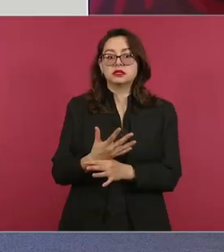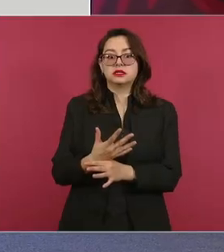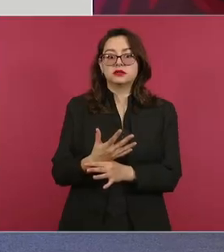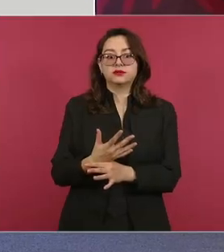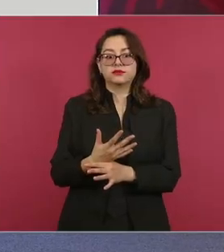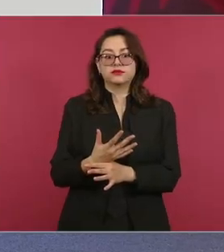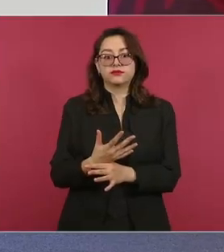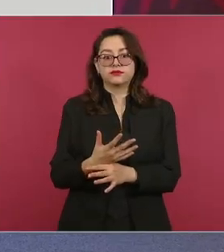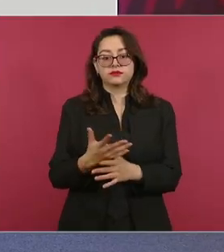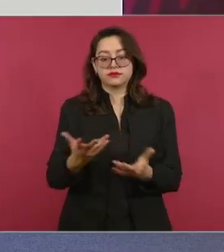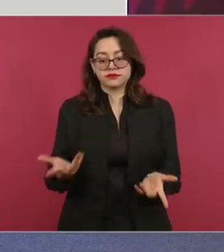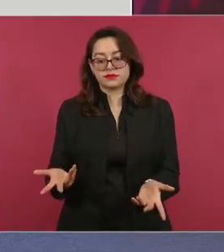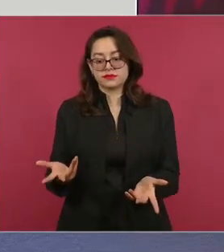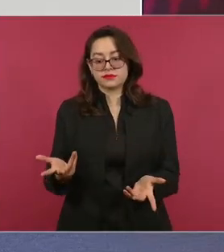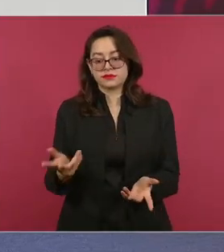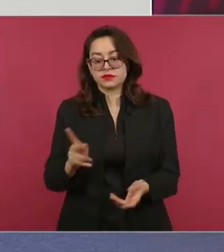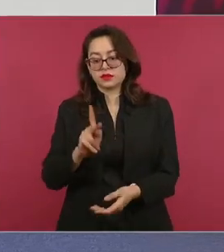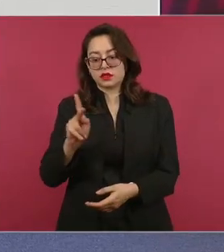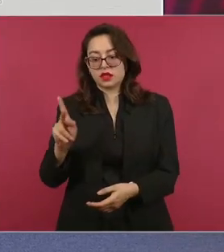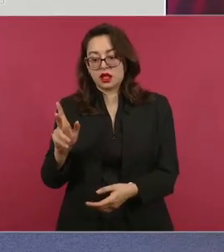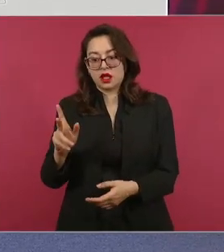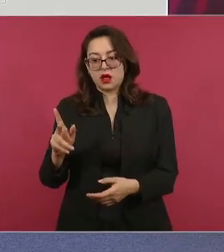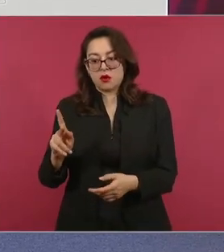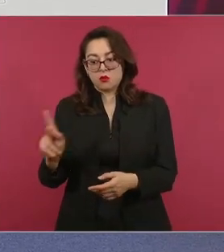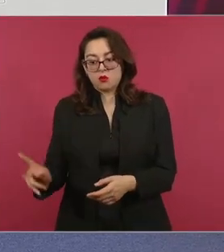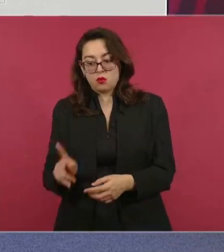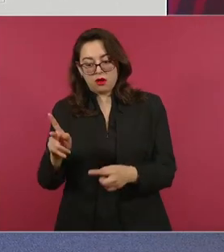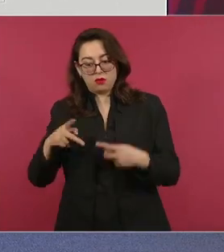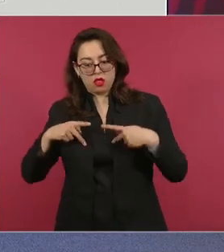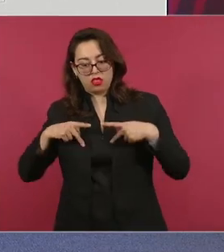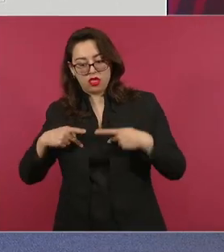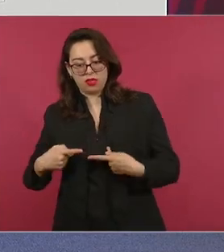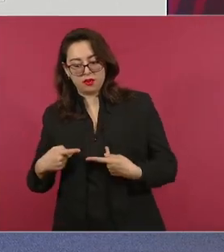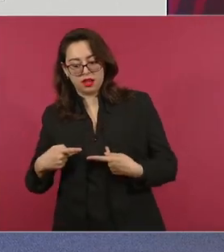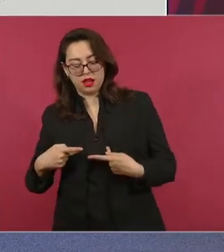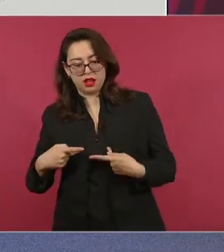pueblo débil y uno fuerte,